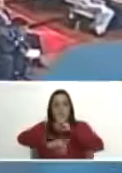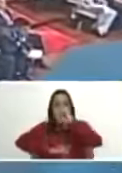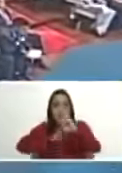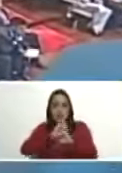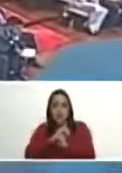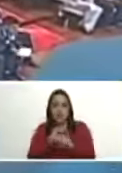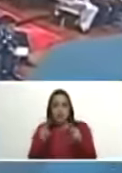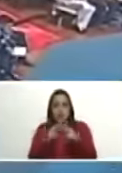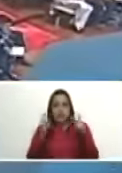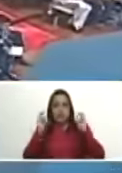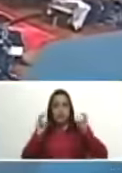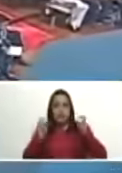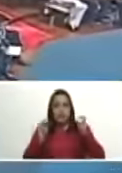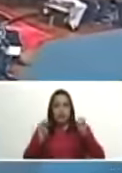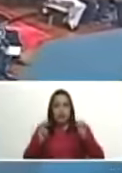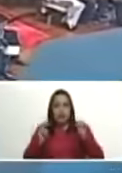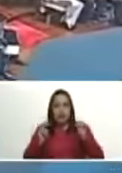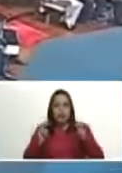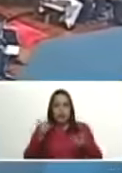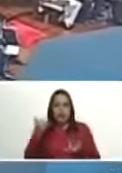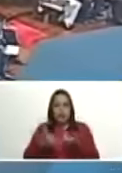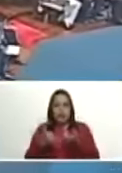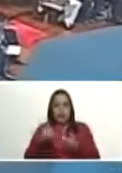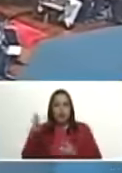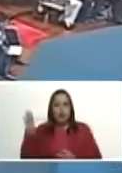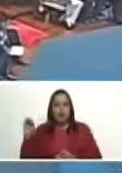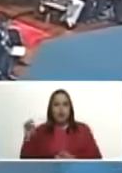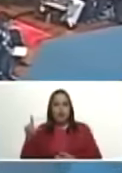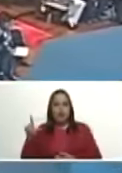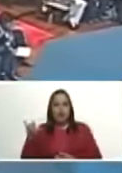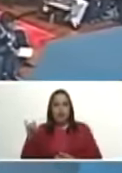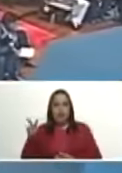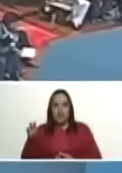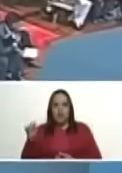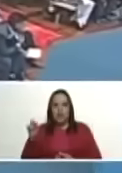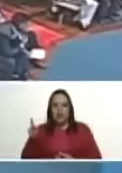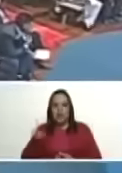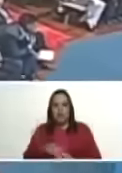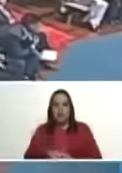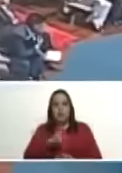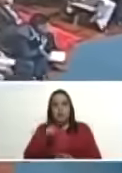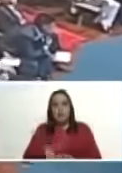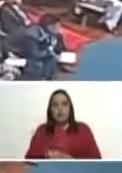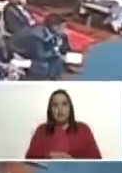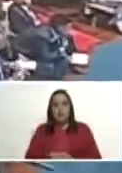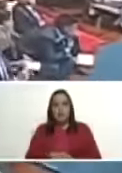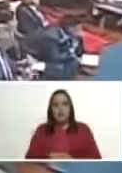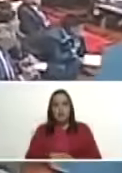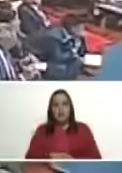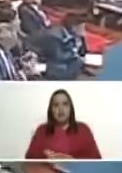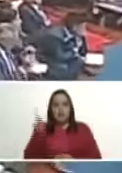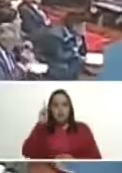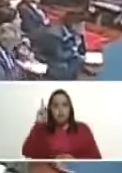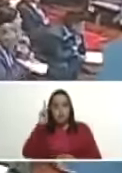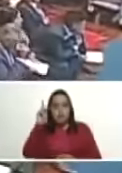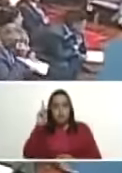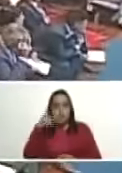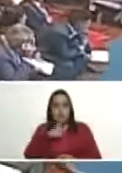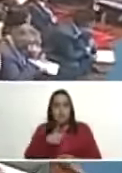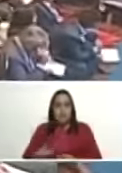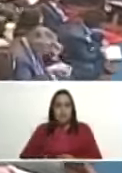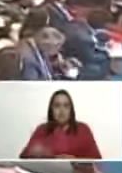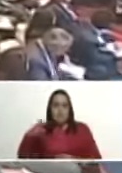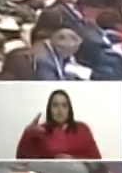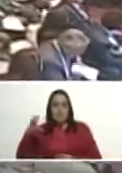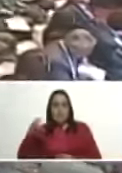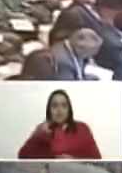internacionalista Reinaldo Bolívar, al profesor y presidente de la CERRAR, Pedro Calzadilla